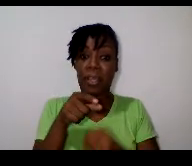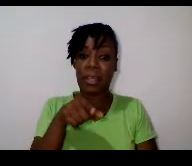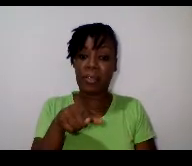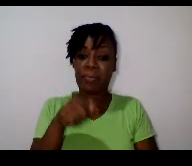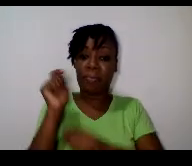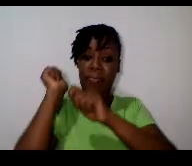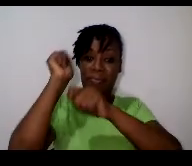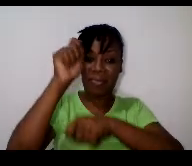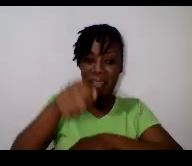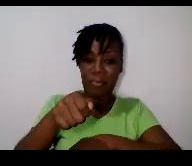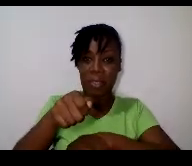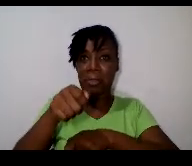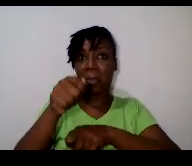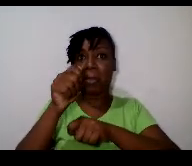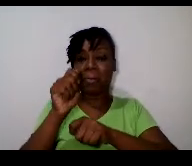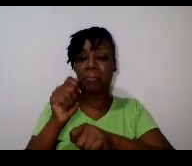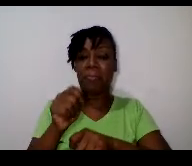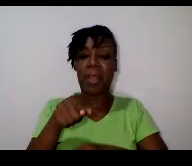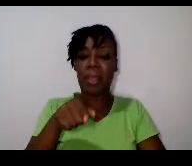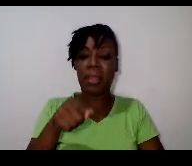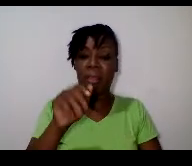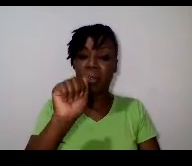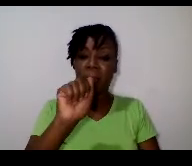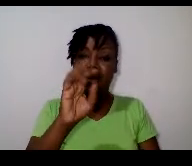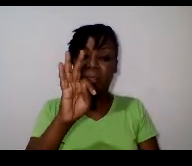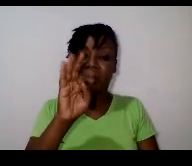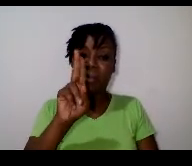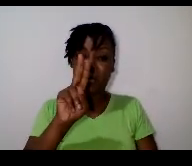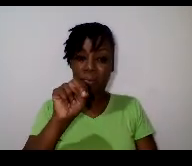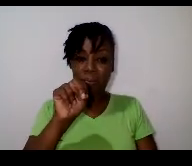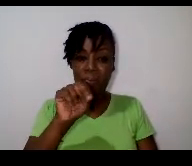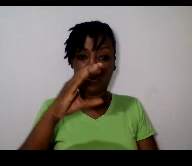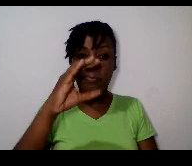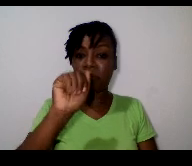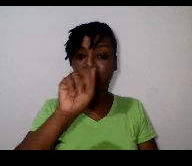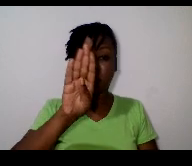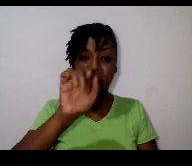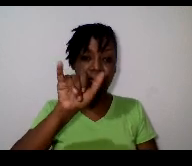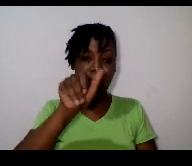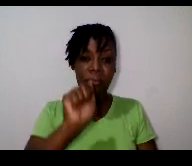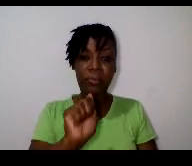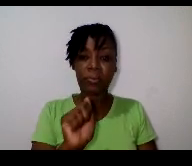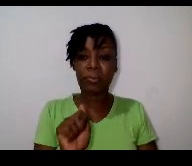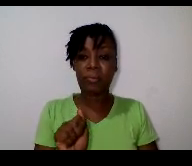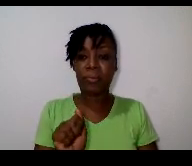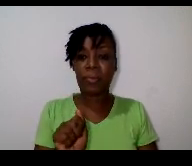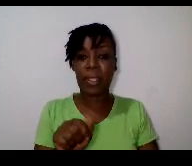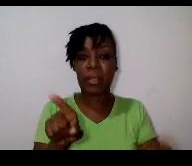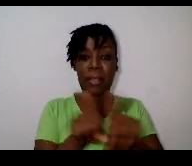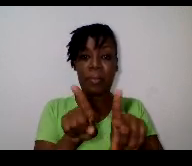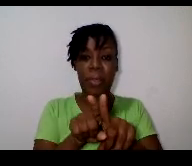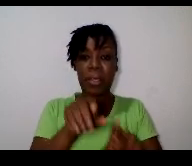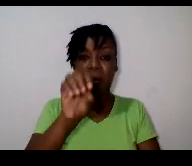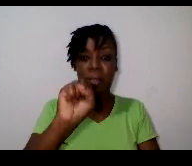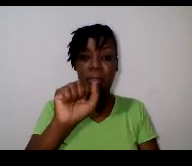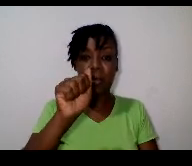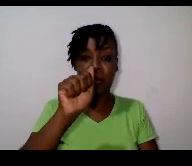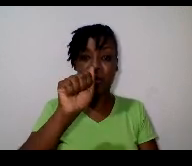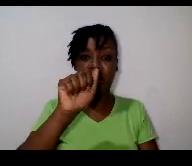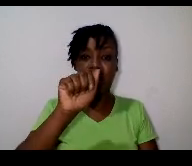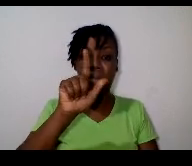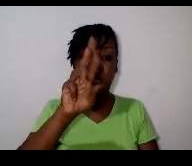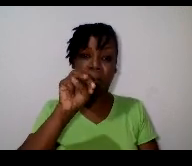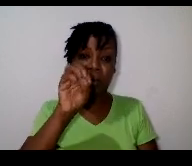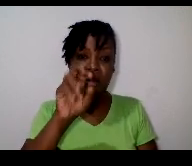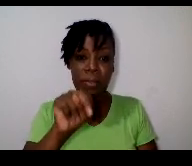conseguir el atún, el areque, la caballa, inclusive el salmón, digamos, son